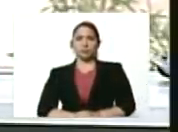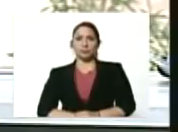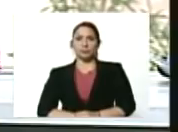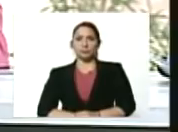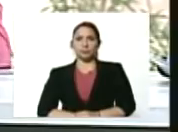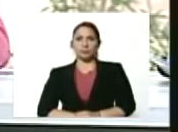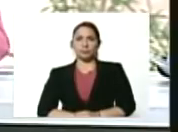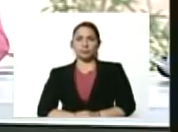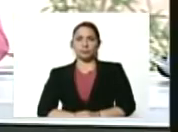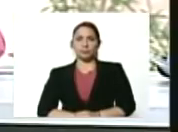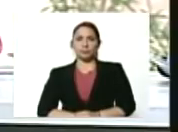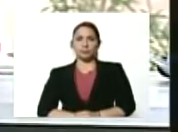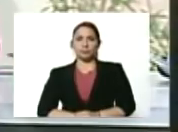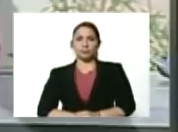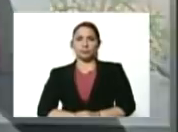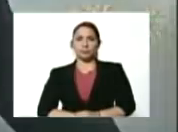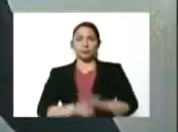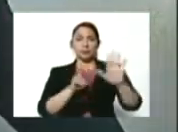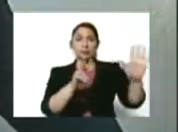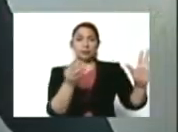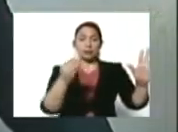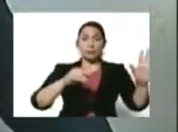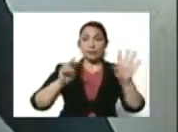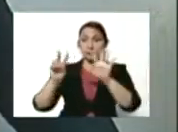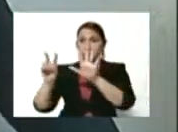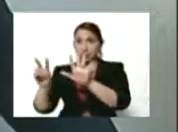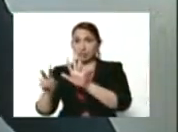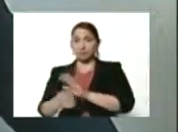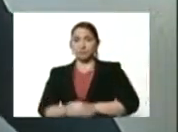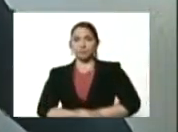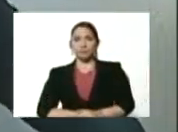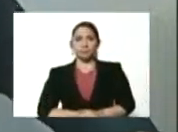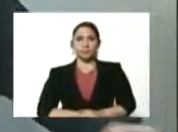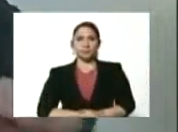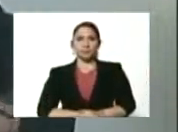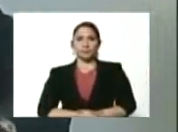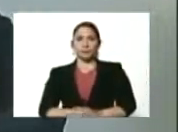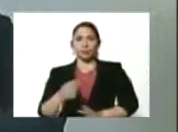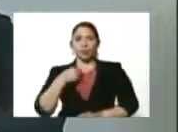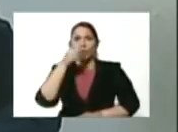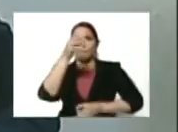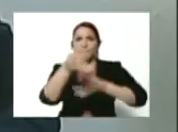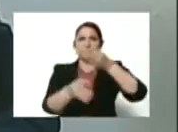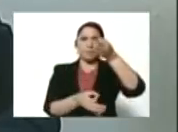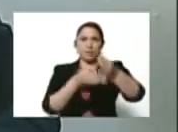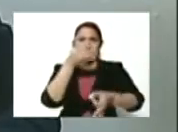la 7 más 7. Estuve explicándole ayer